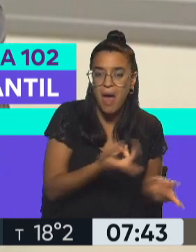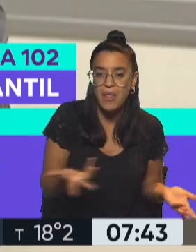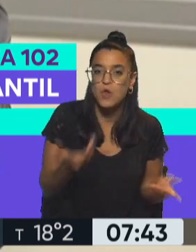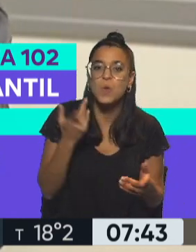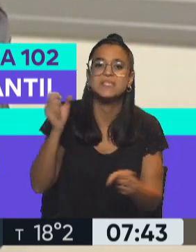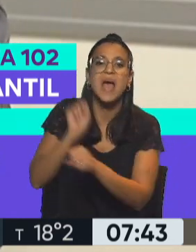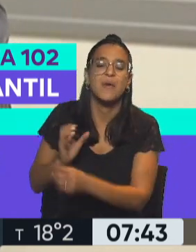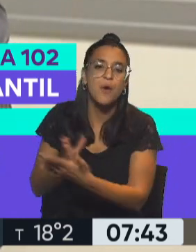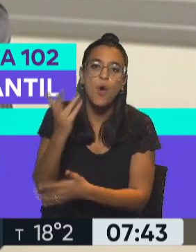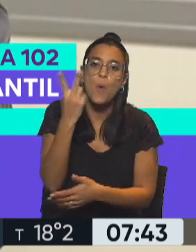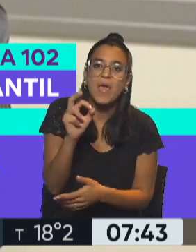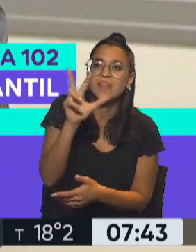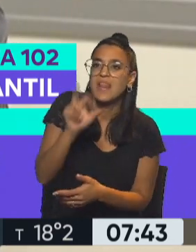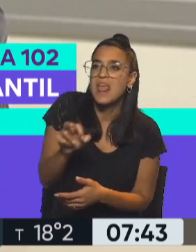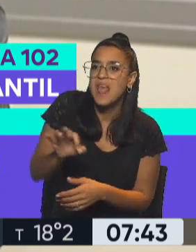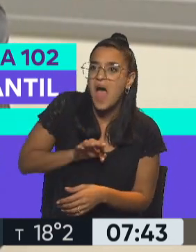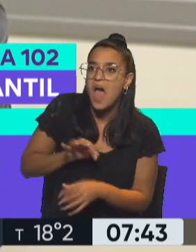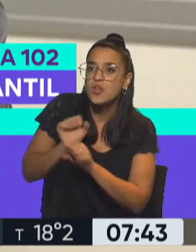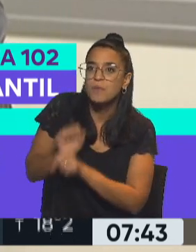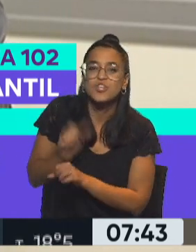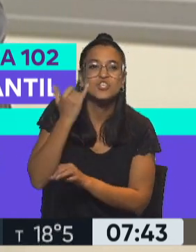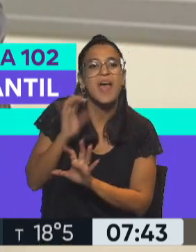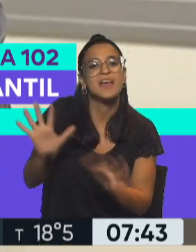cadena perpetua, ni son 20, 30 años de prisión